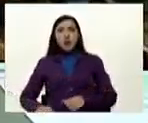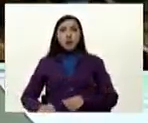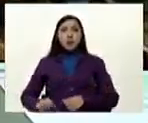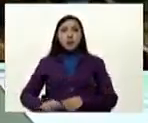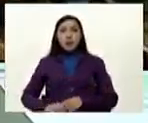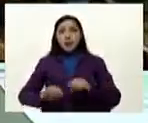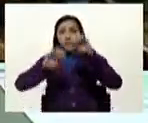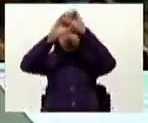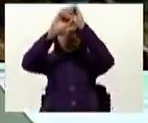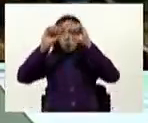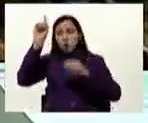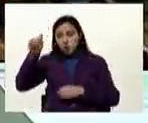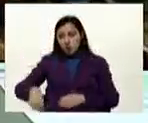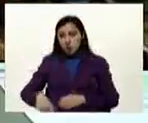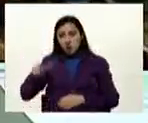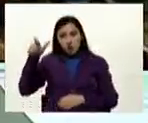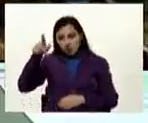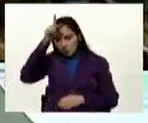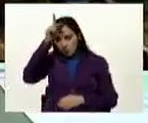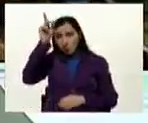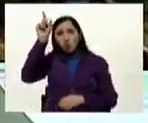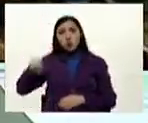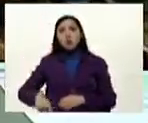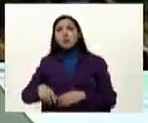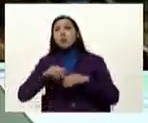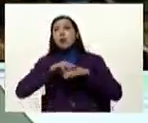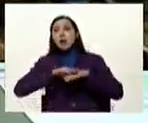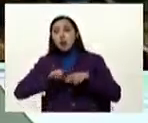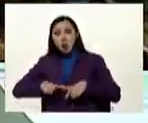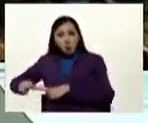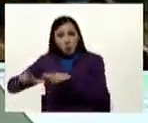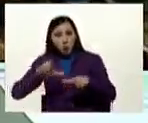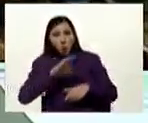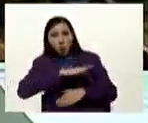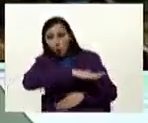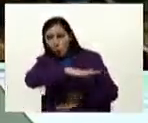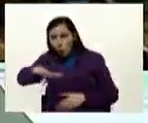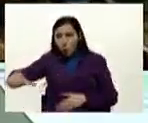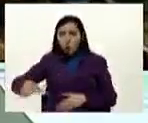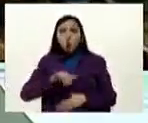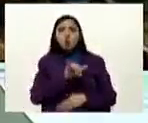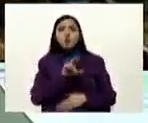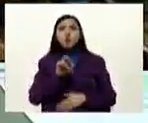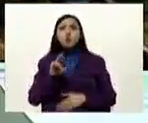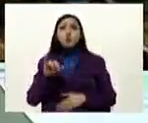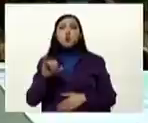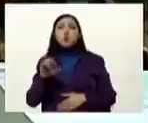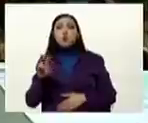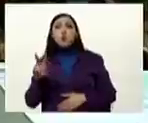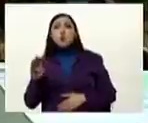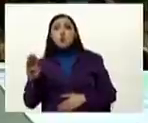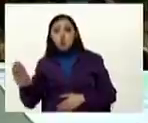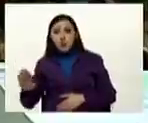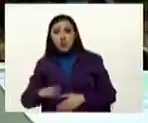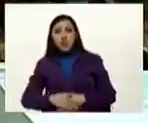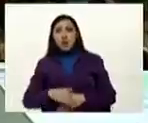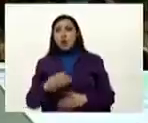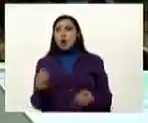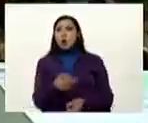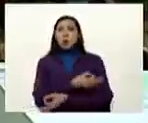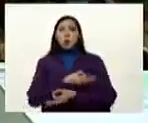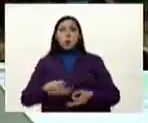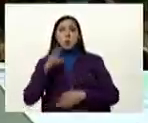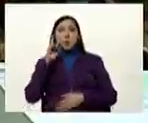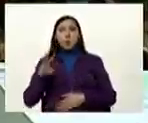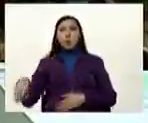en el sector Colinas de Yurubí. Colinas de Yurubí, es un sector bellísimo, las colinas del